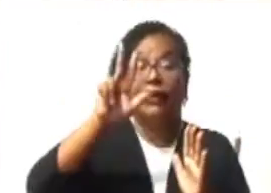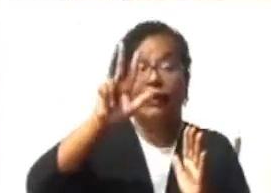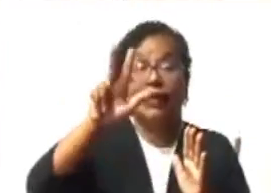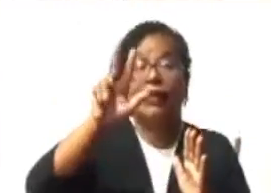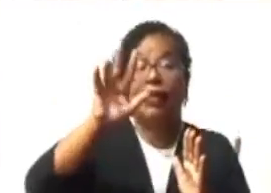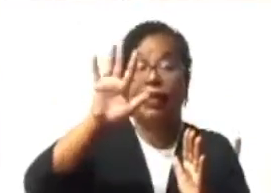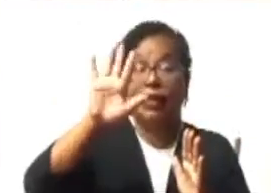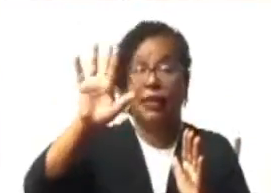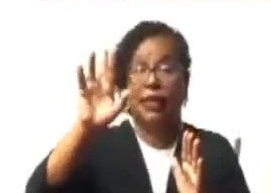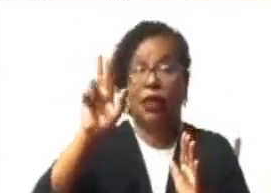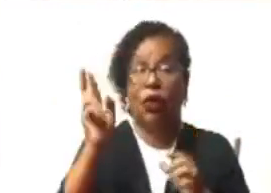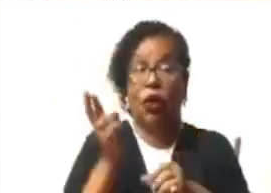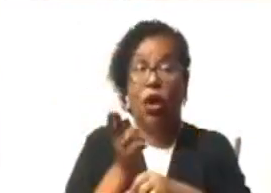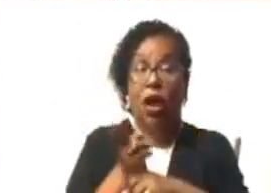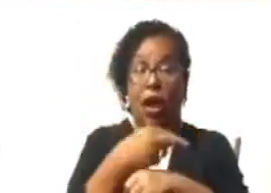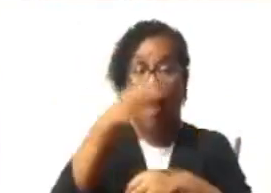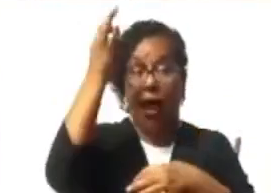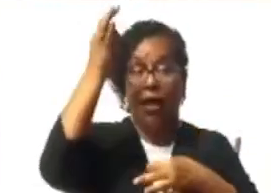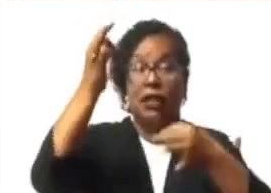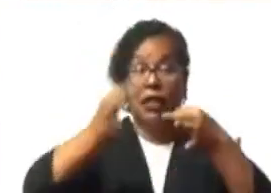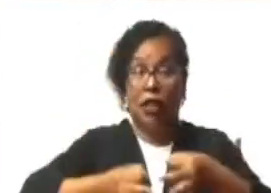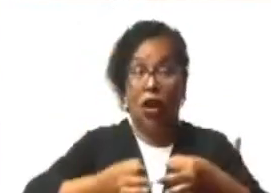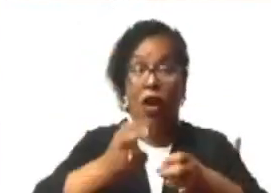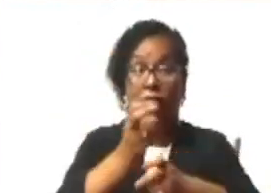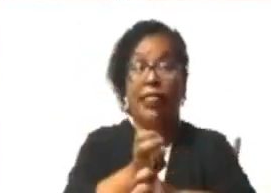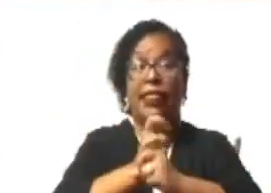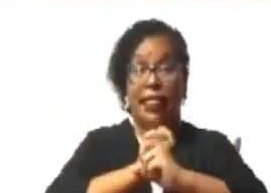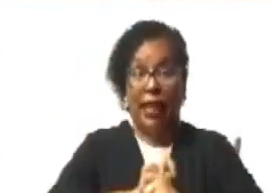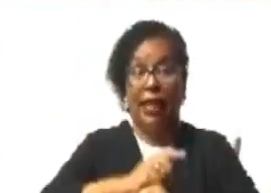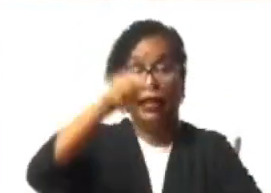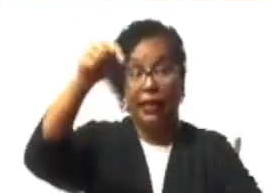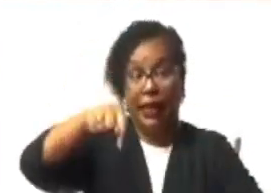resoluciones de préstamos que se han aprobado en este Congreso,